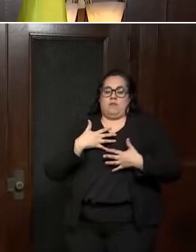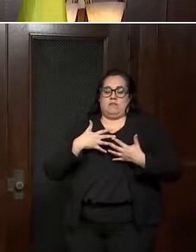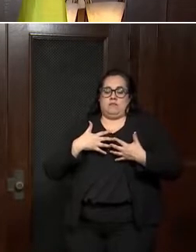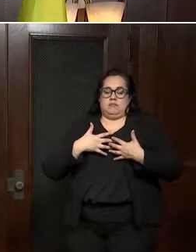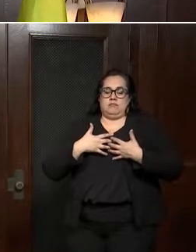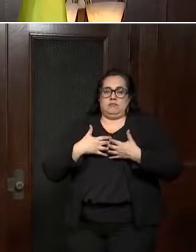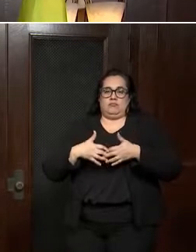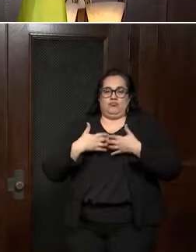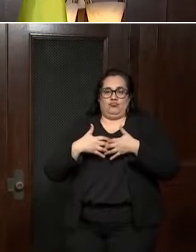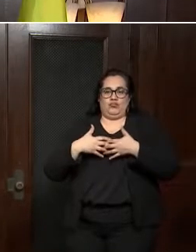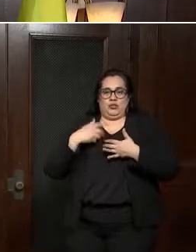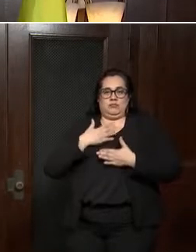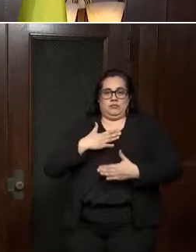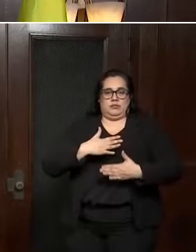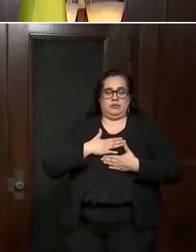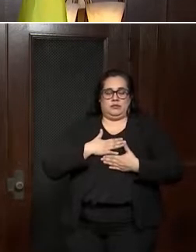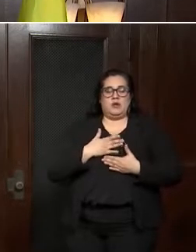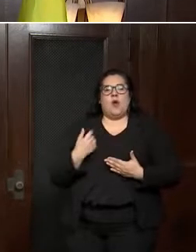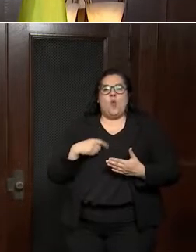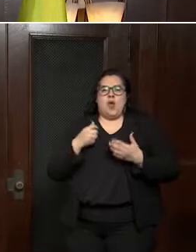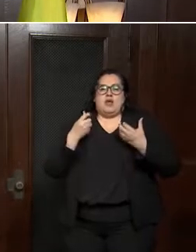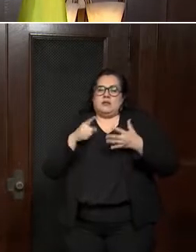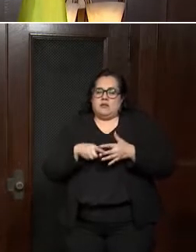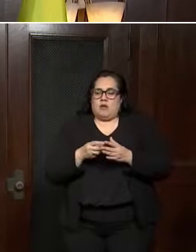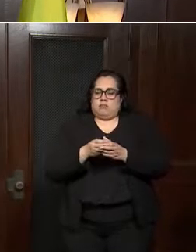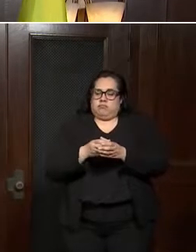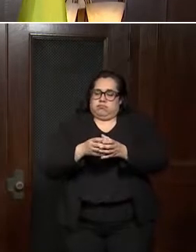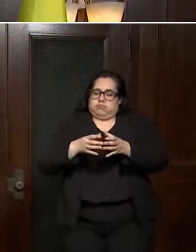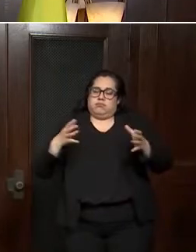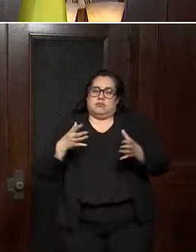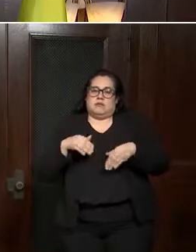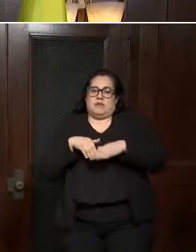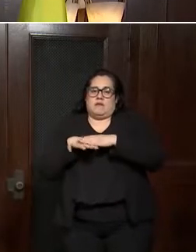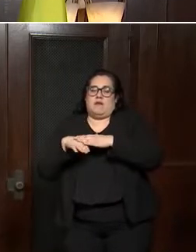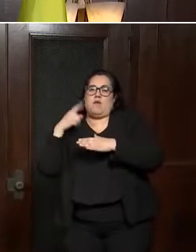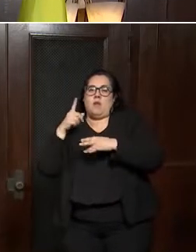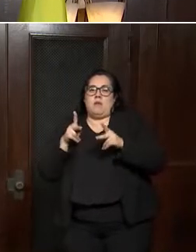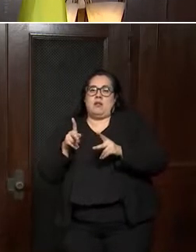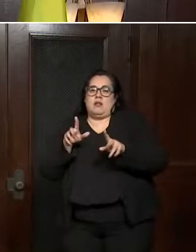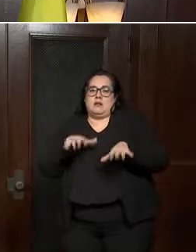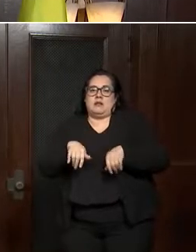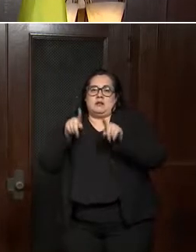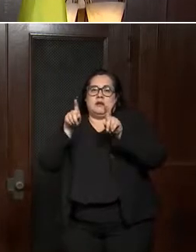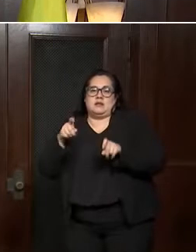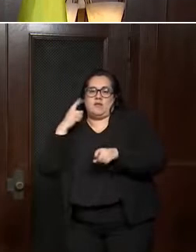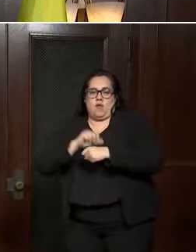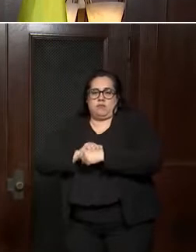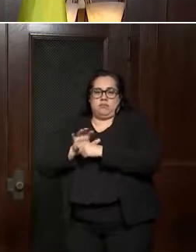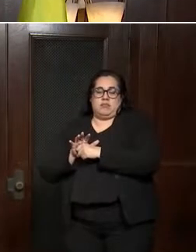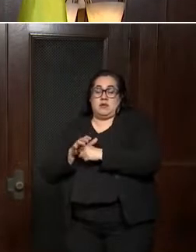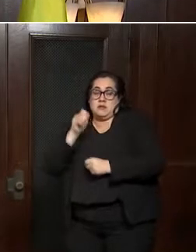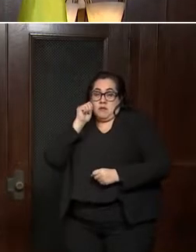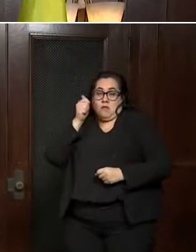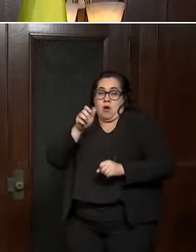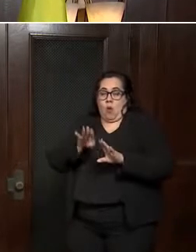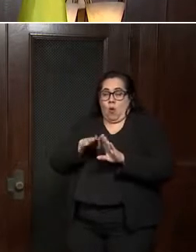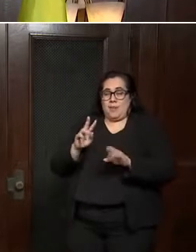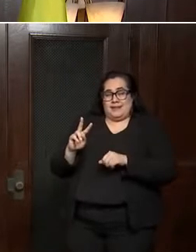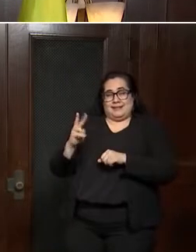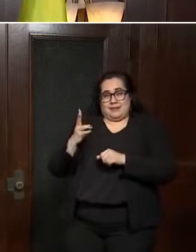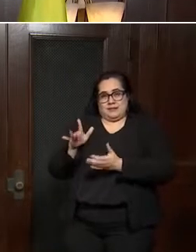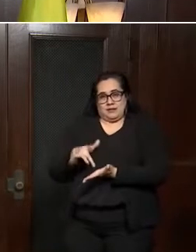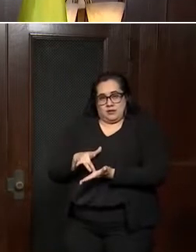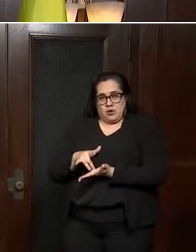nuestro trabajo para ampliar el acceso a pruebas de detección. Mañana abriremos el segundo